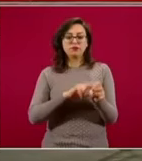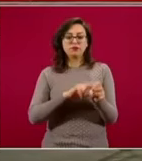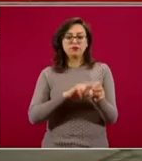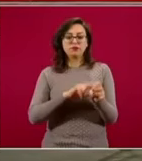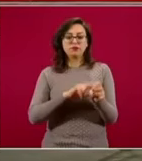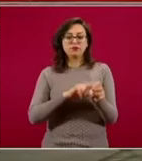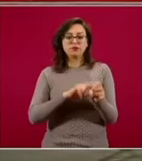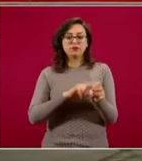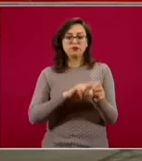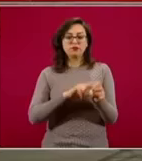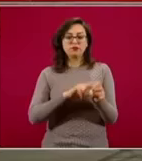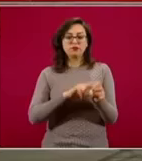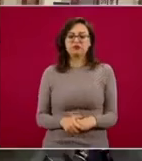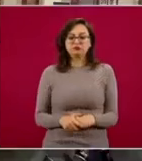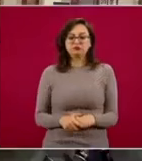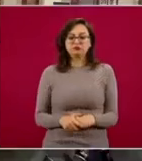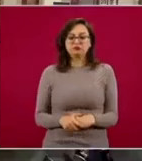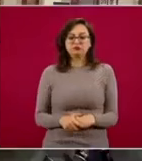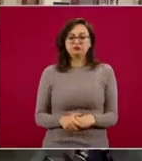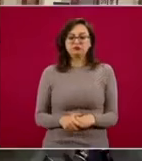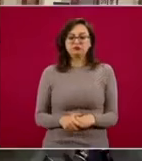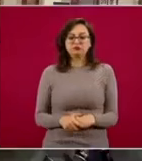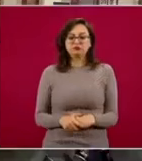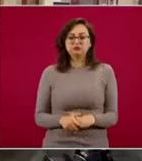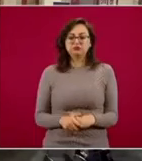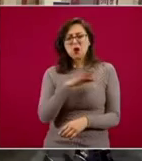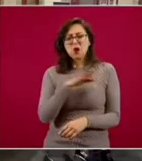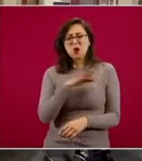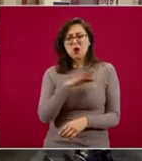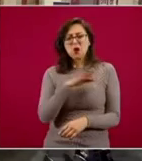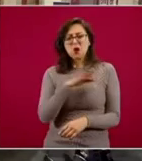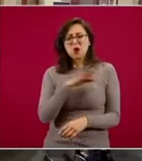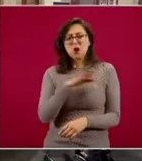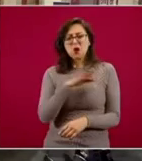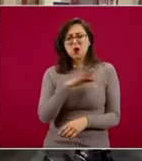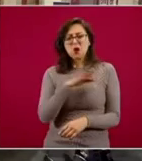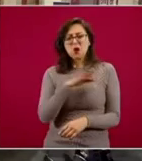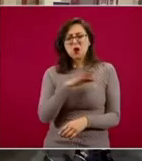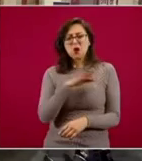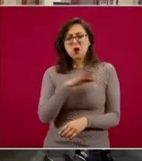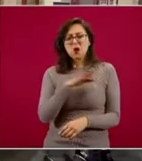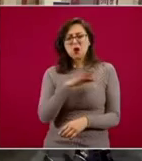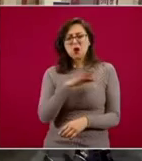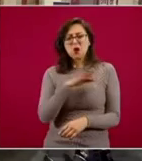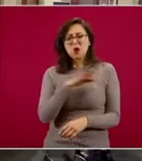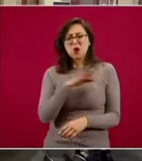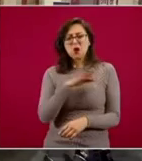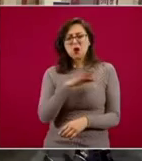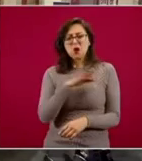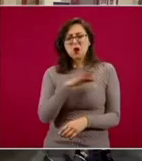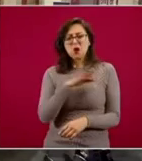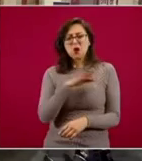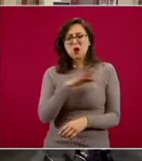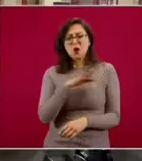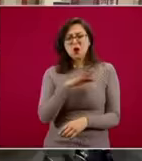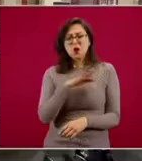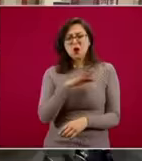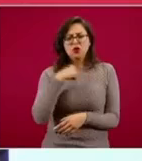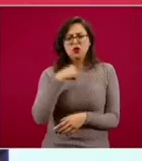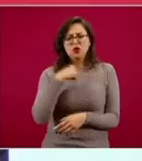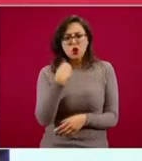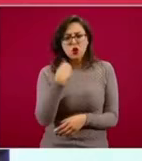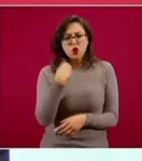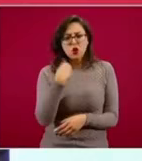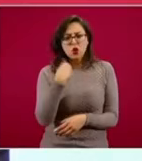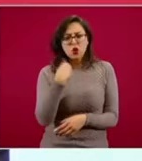24 horas es una cantidad ideal de horas transcurridas para que pueda haber